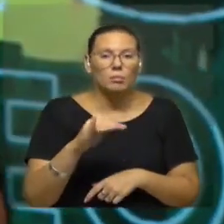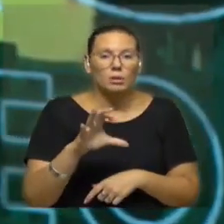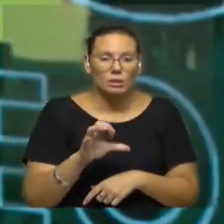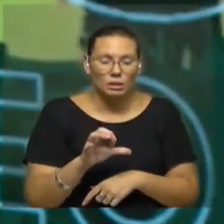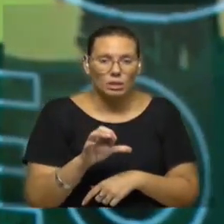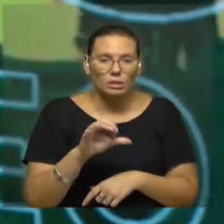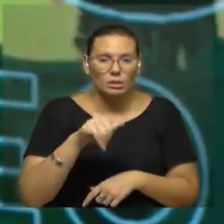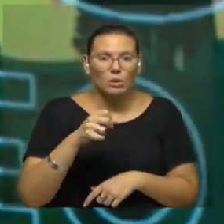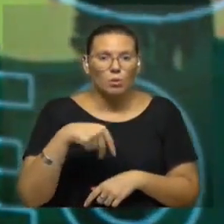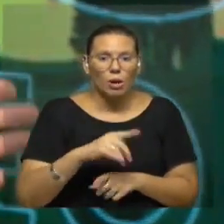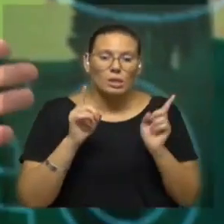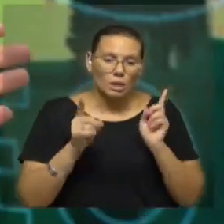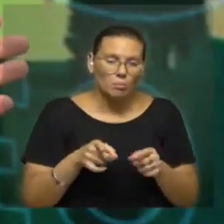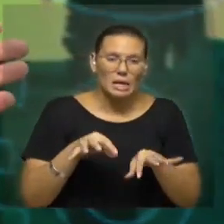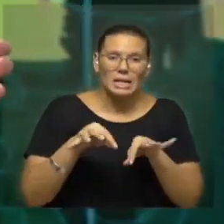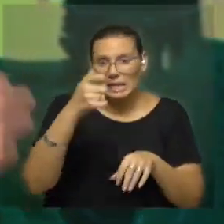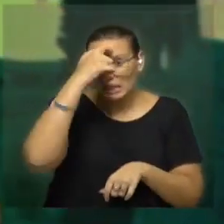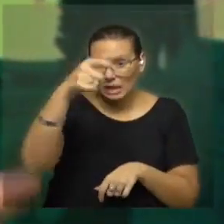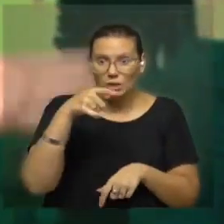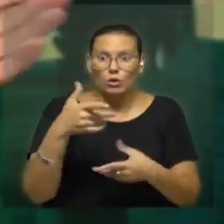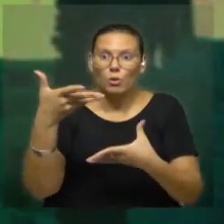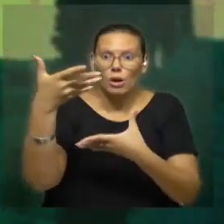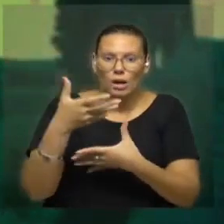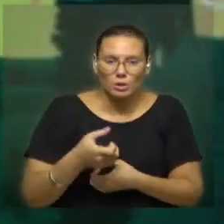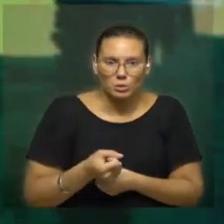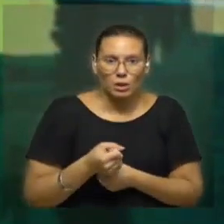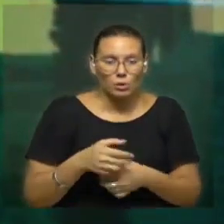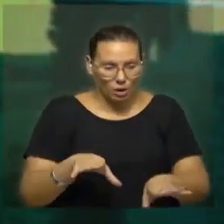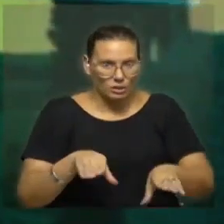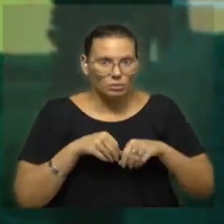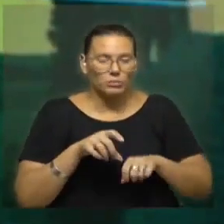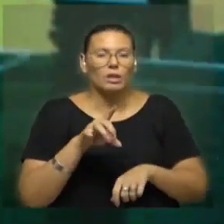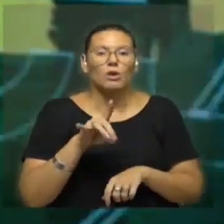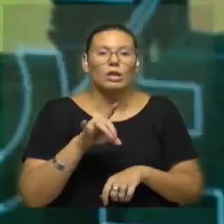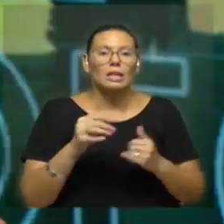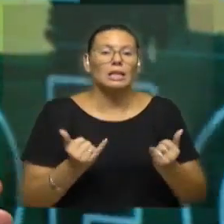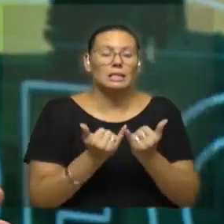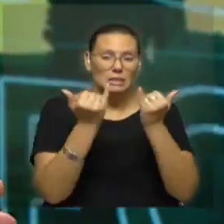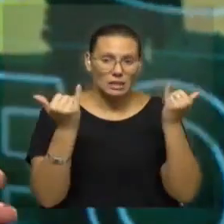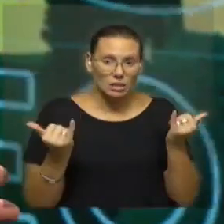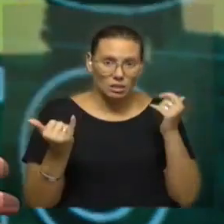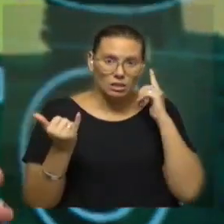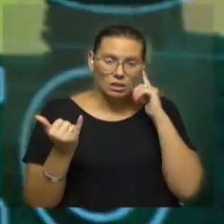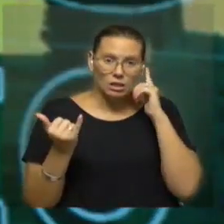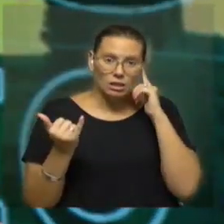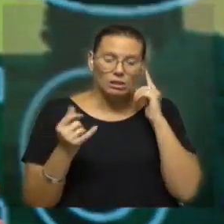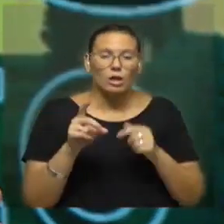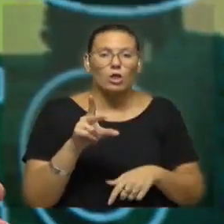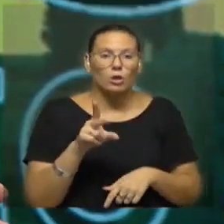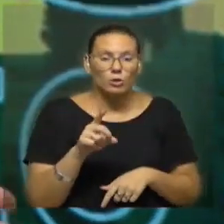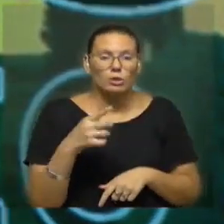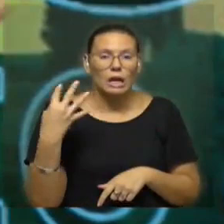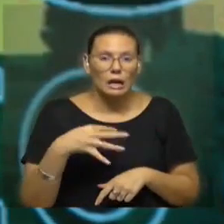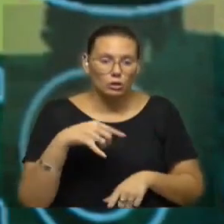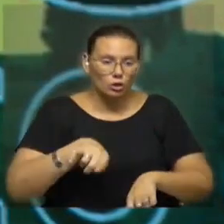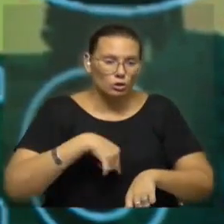los técnicos de allá. Y bueno, ellos nos dieron la tremenda mano que nos acogieron ahí 15 días. Y estábamos entre 12 y 14 horas. Una jornada. Ahí